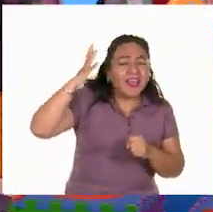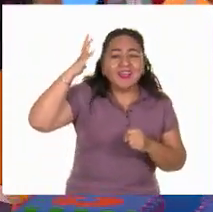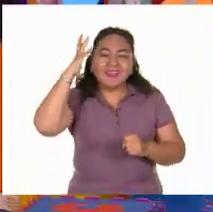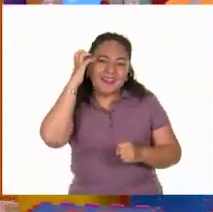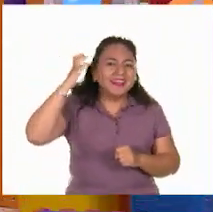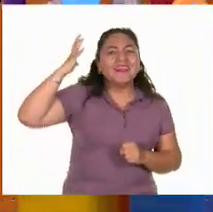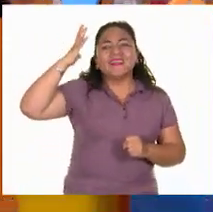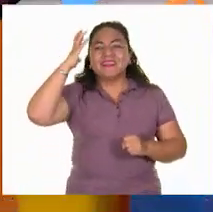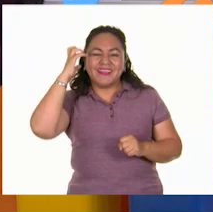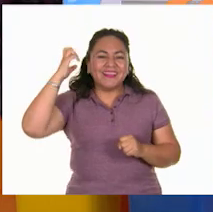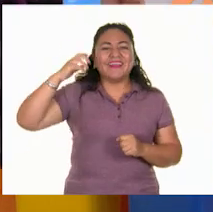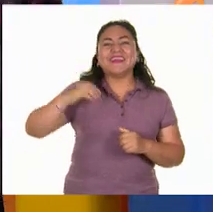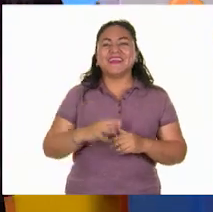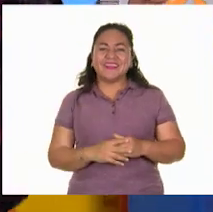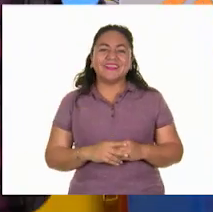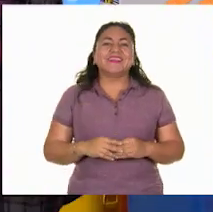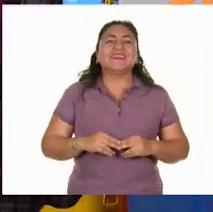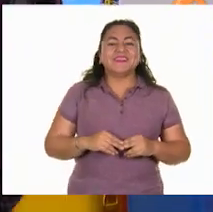Tencha.